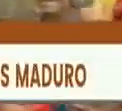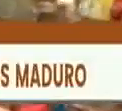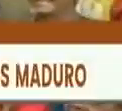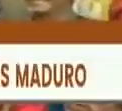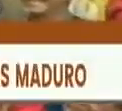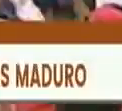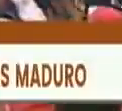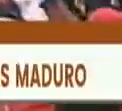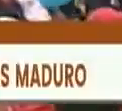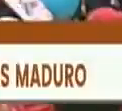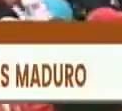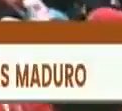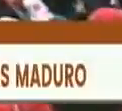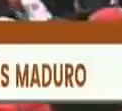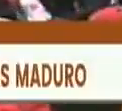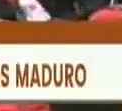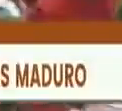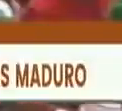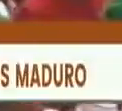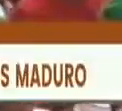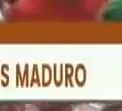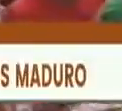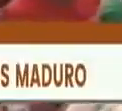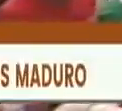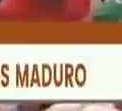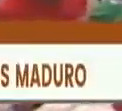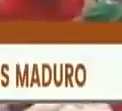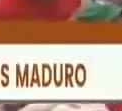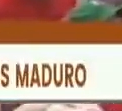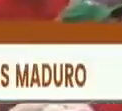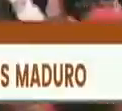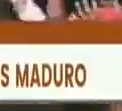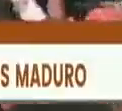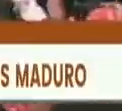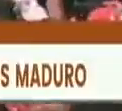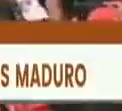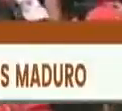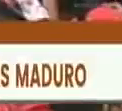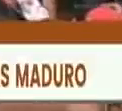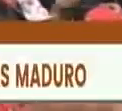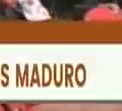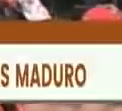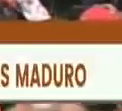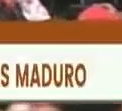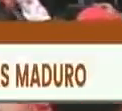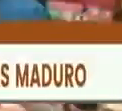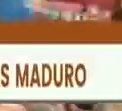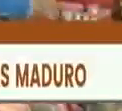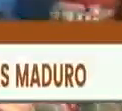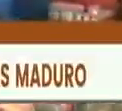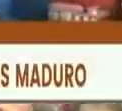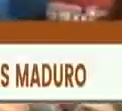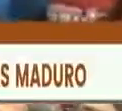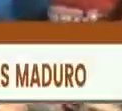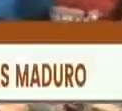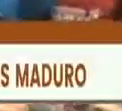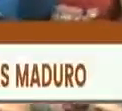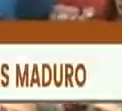Buenas tardes cómo están Cómo están ustedes Cómo está la moral aquí